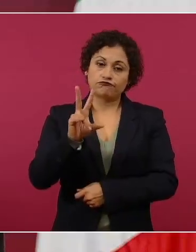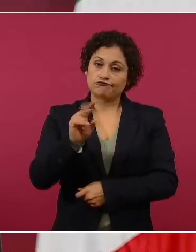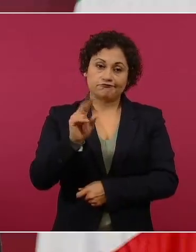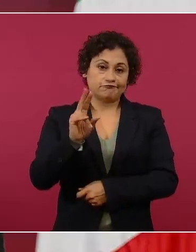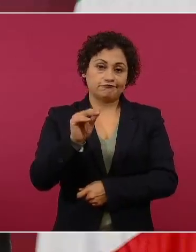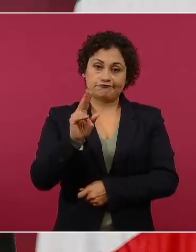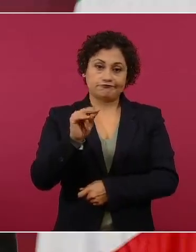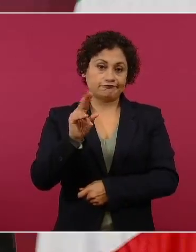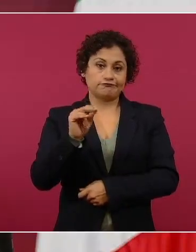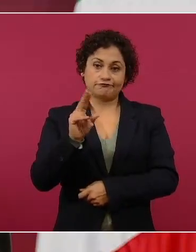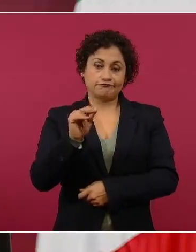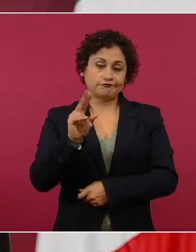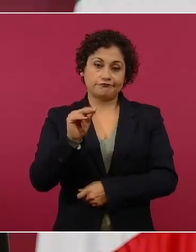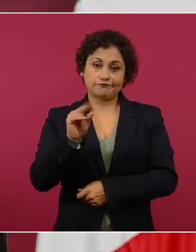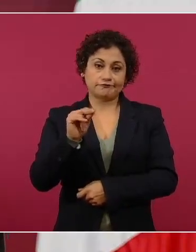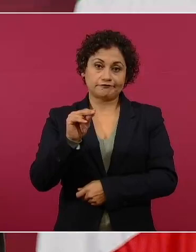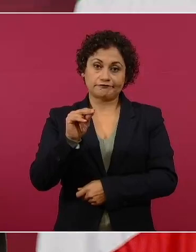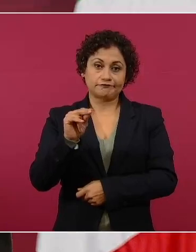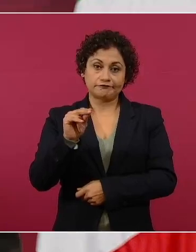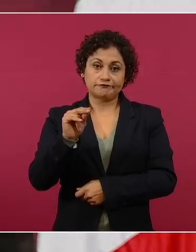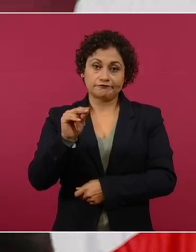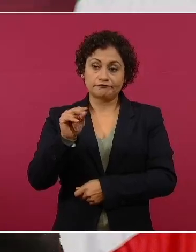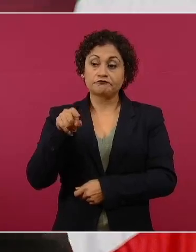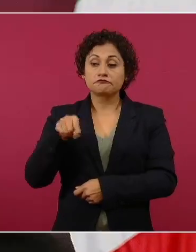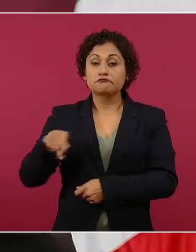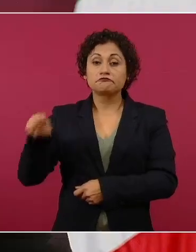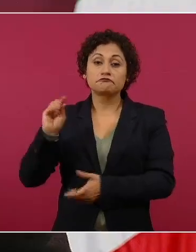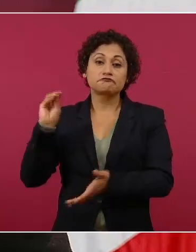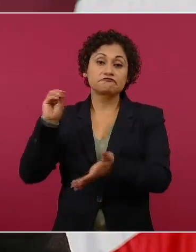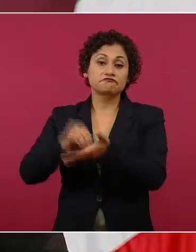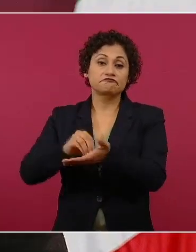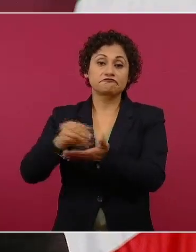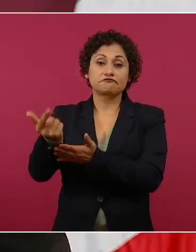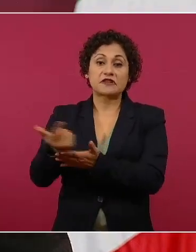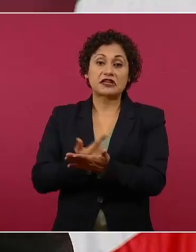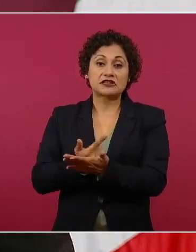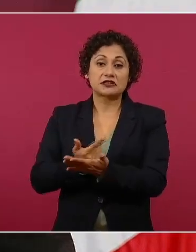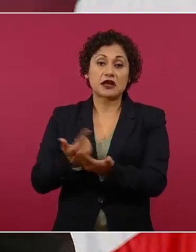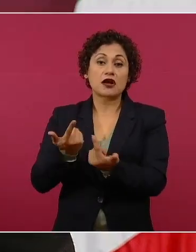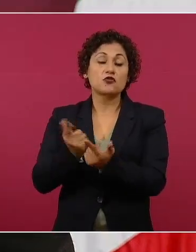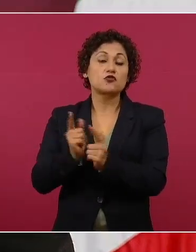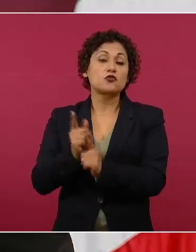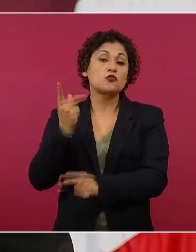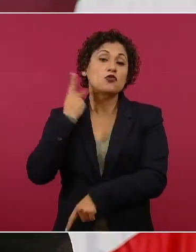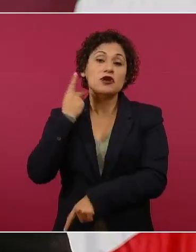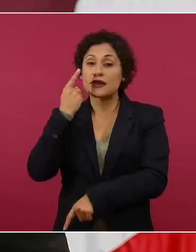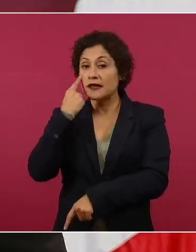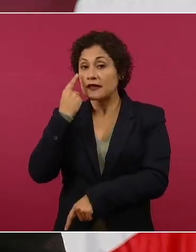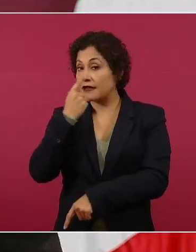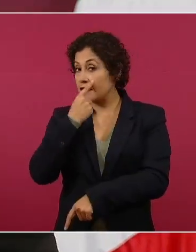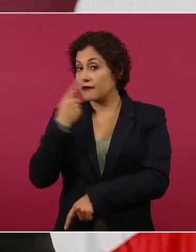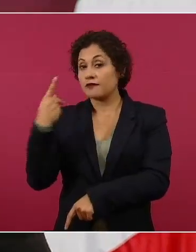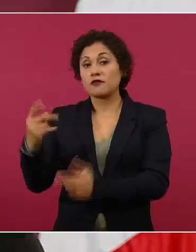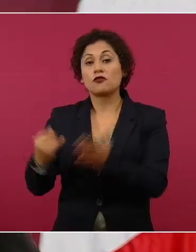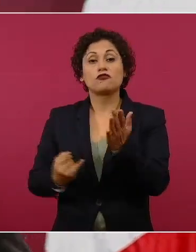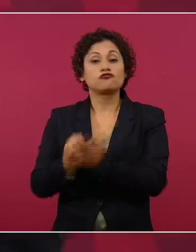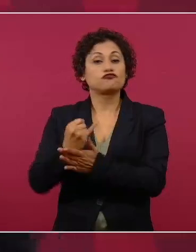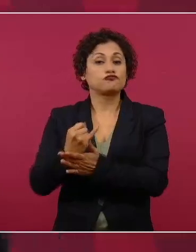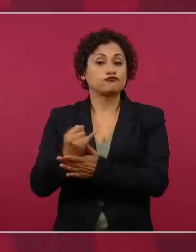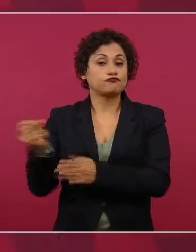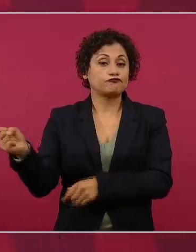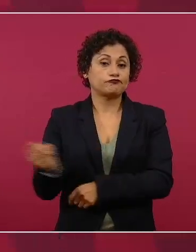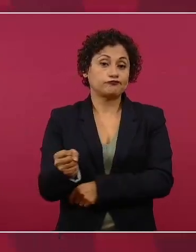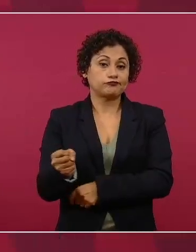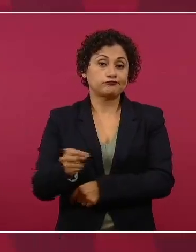son por las listas que presentan los partidos. No se pudo porque